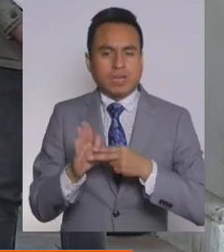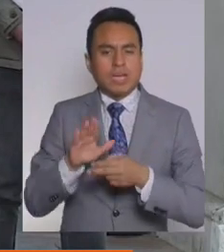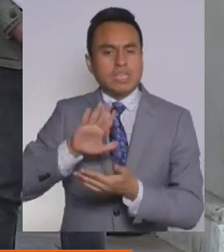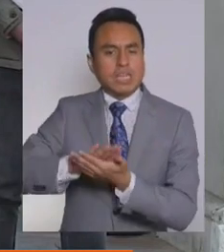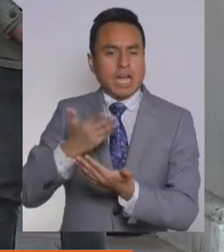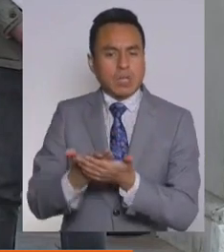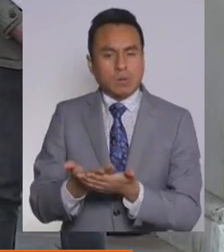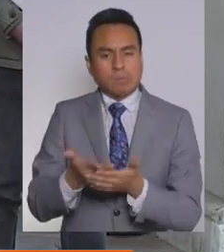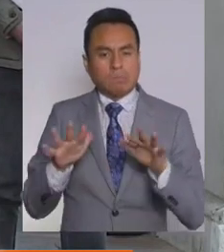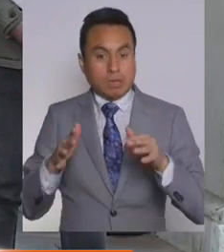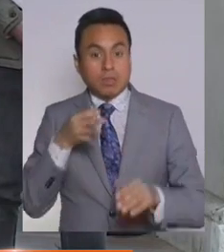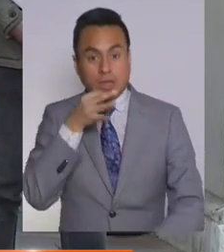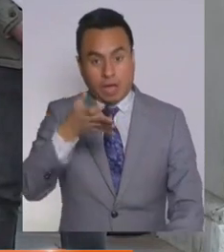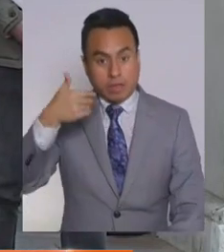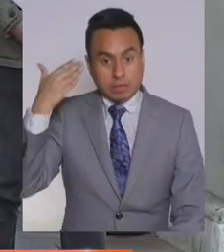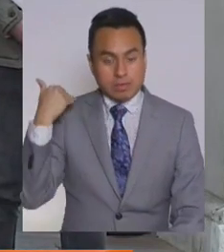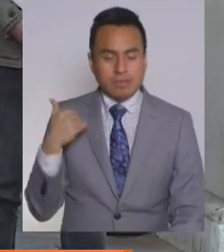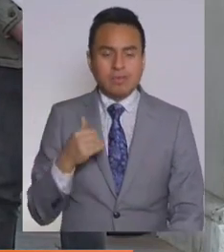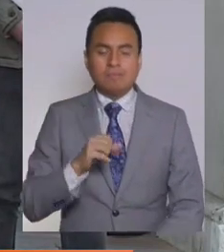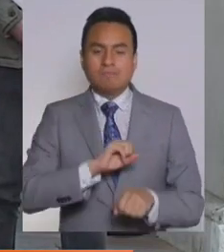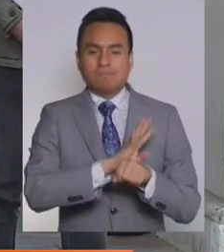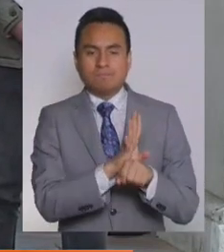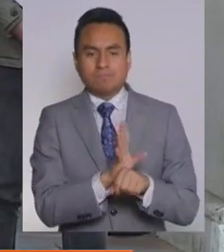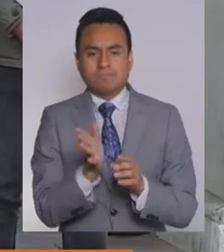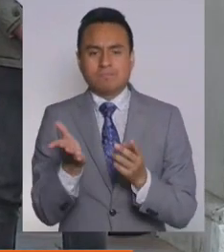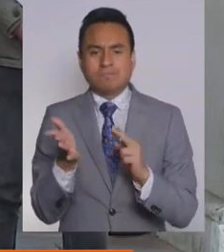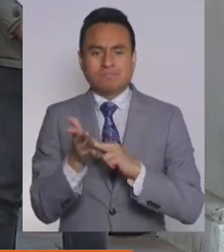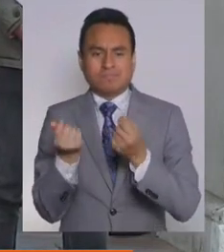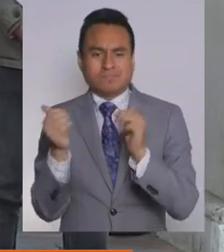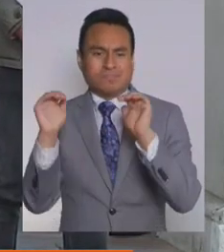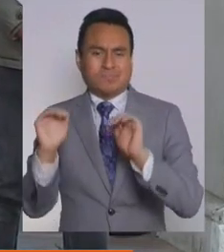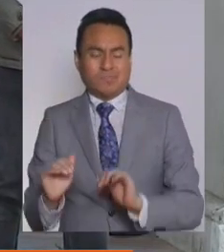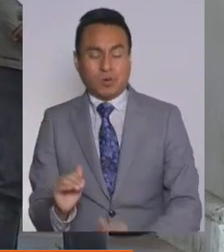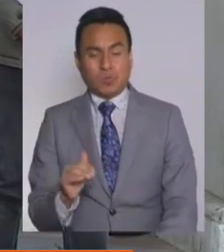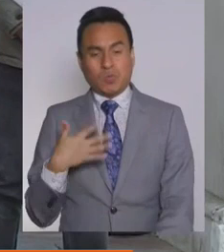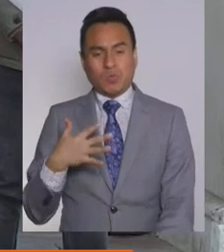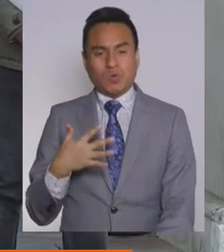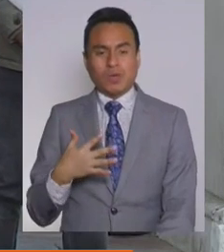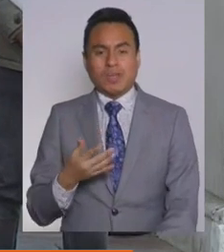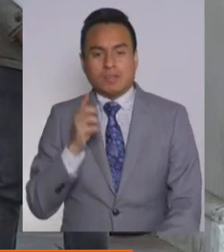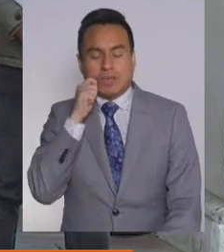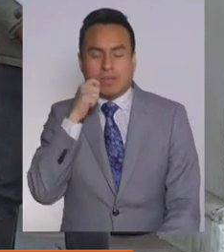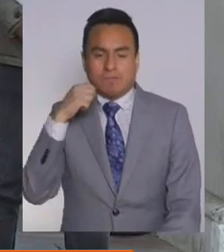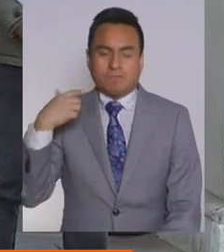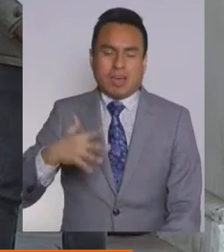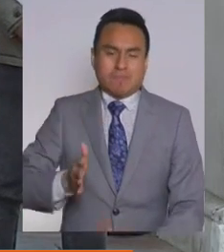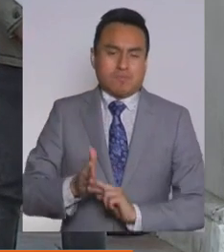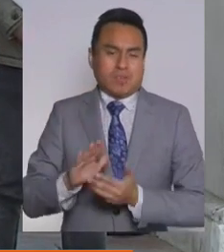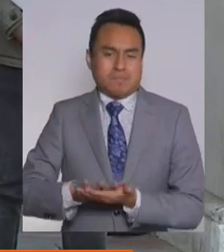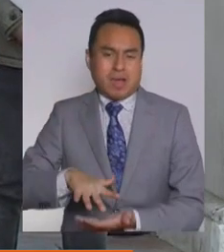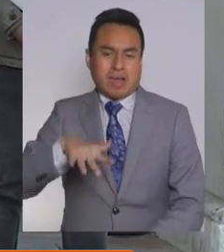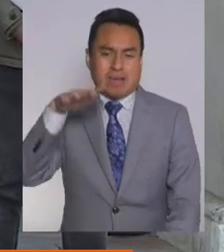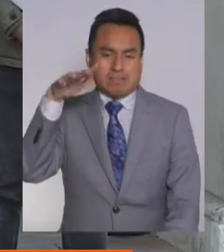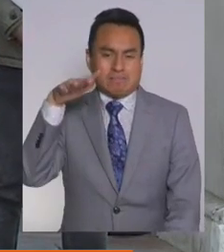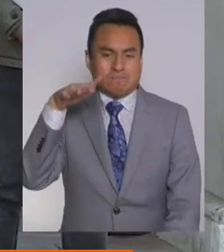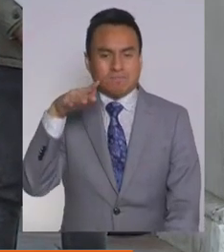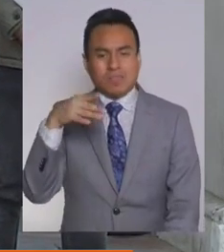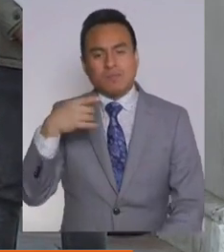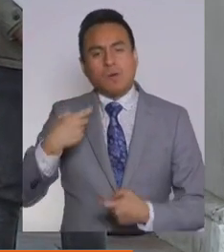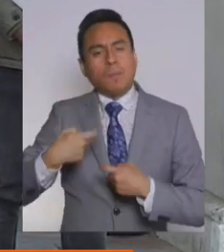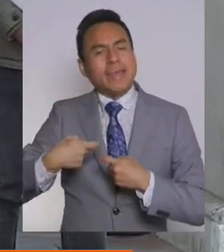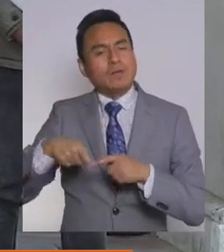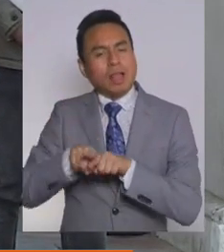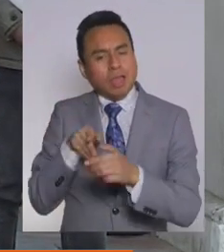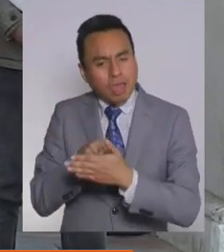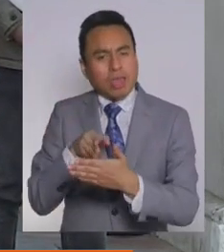tanto, esta pandemia, esta crisis económica brutal que viene con ello, nos ha traído bastante más problemas, ha puesto mucho más piedra en el